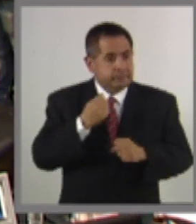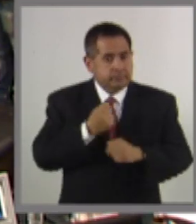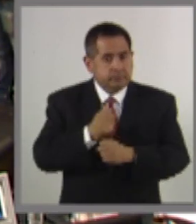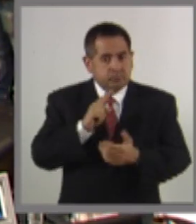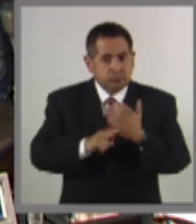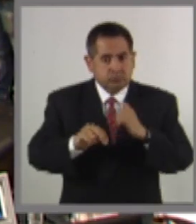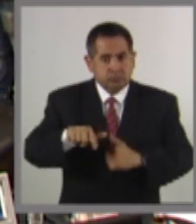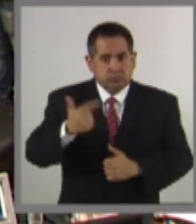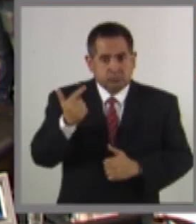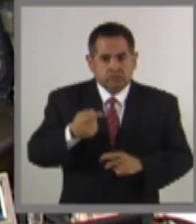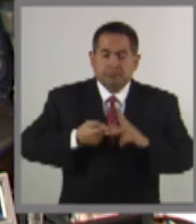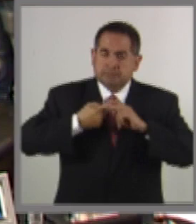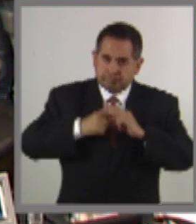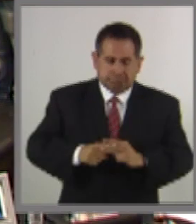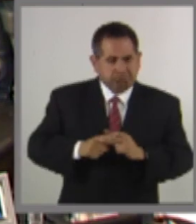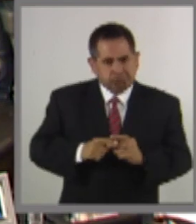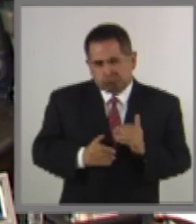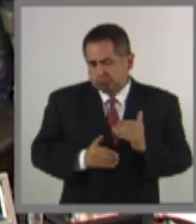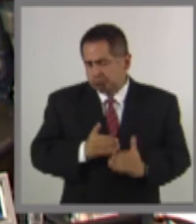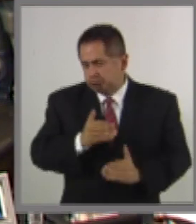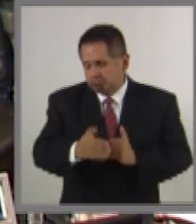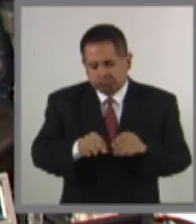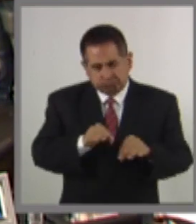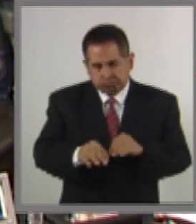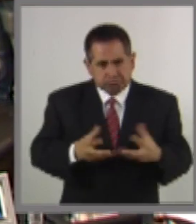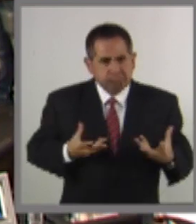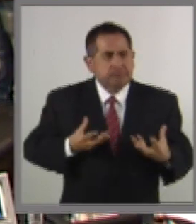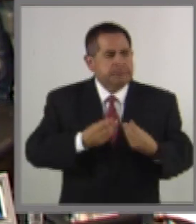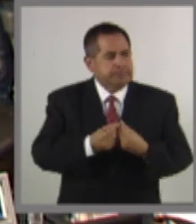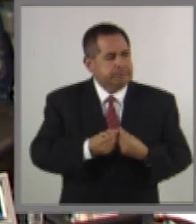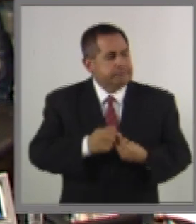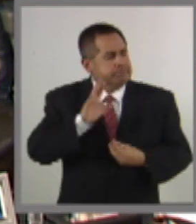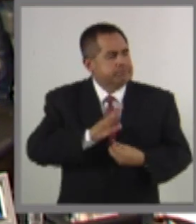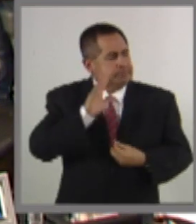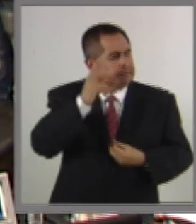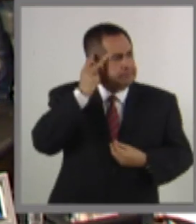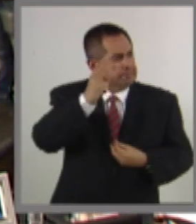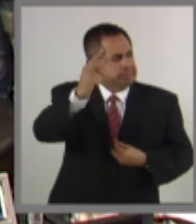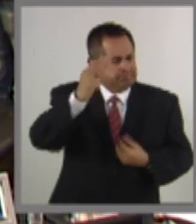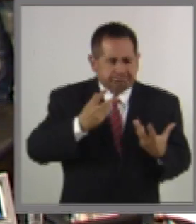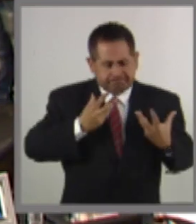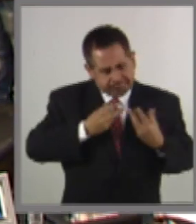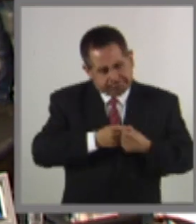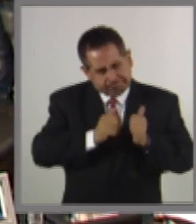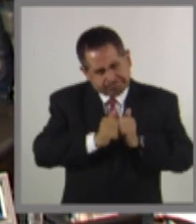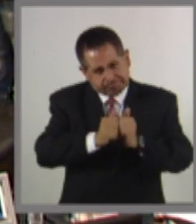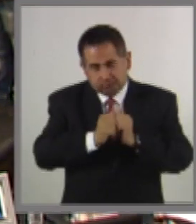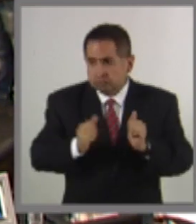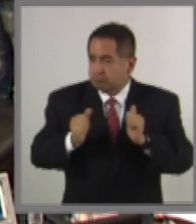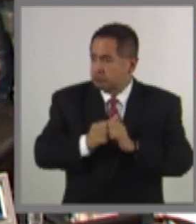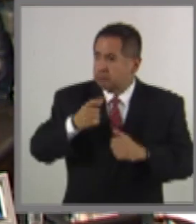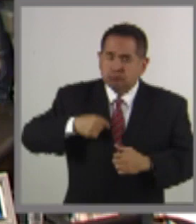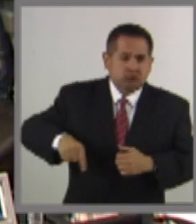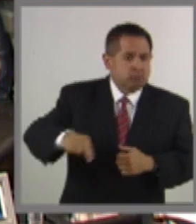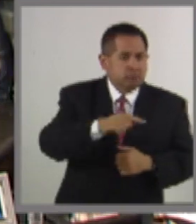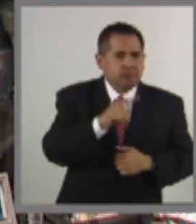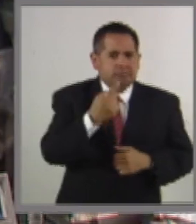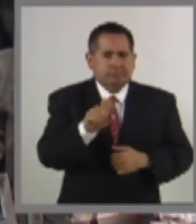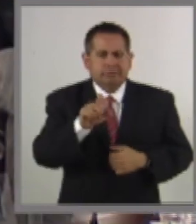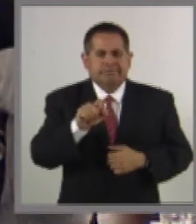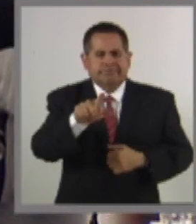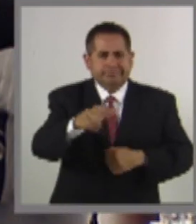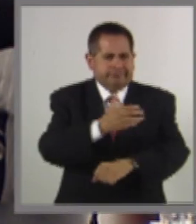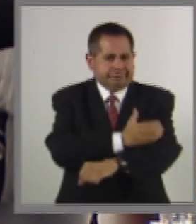1 de septiembre de 2012 iniciamos una jornada. Iniciamos un viaje con 127